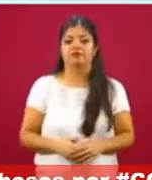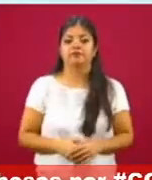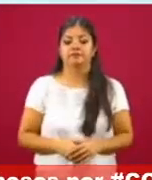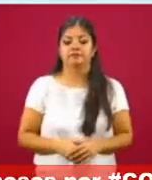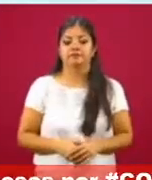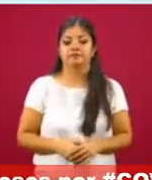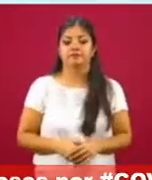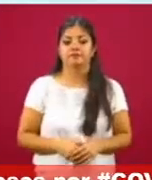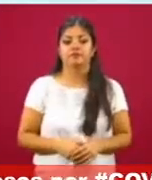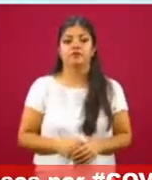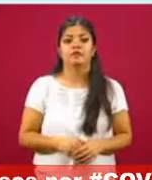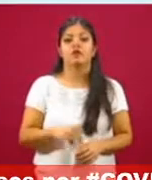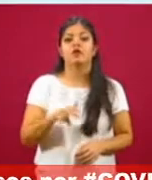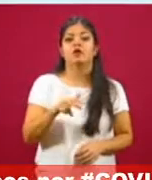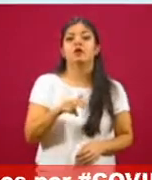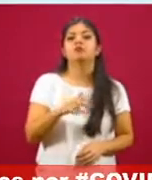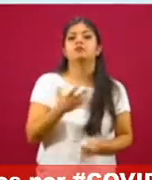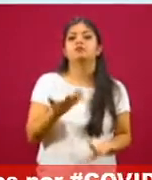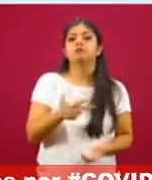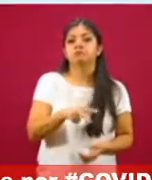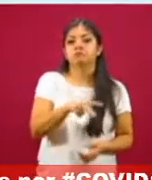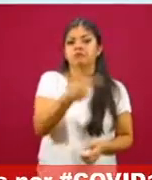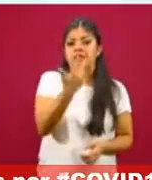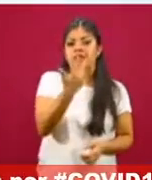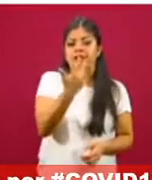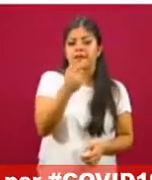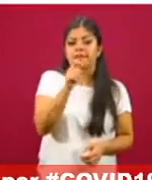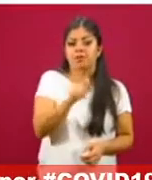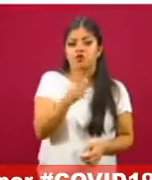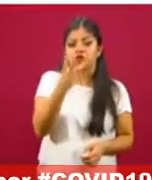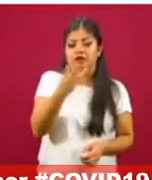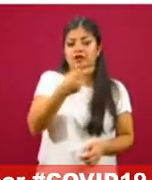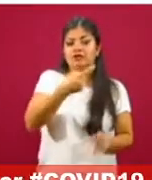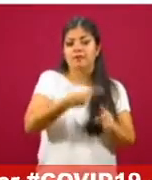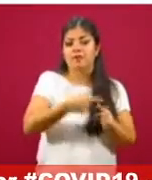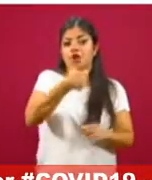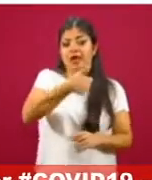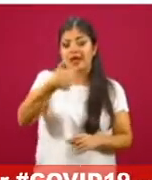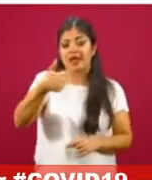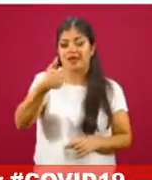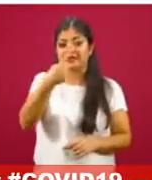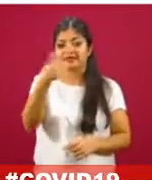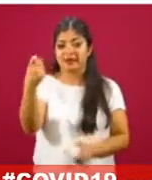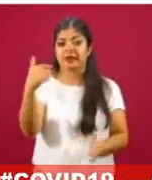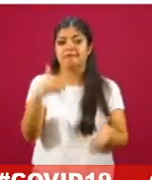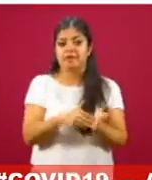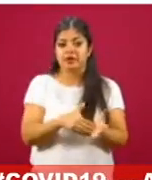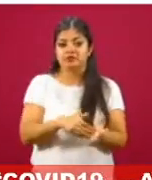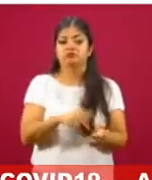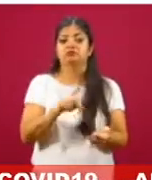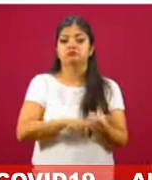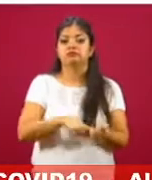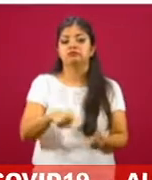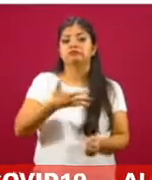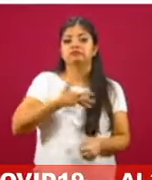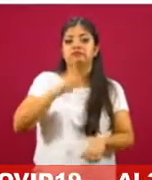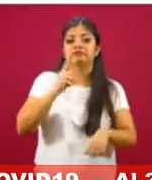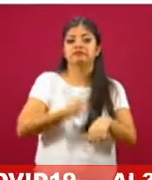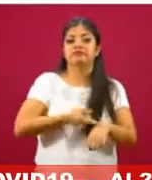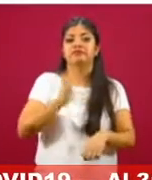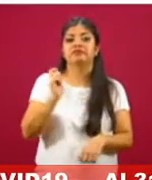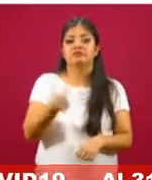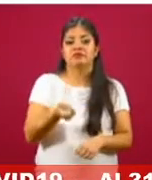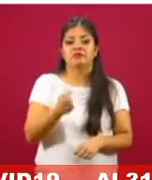La incidencia, 13 casos, 13.3 personas por cada 100 mil que viven en México han tenido COVID con